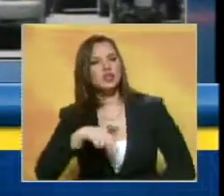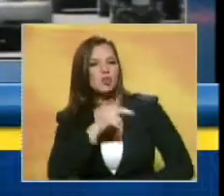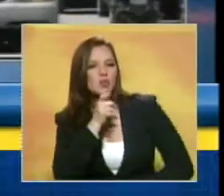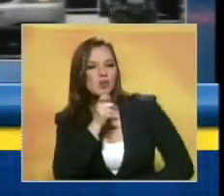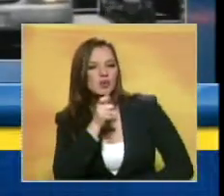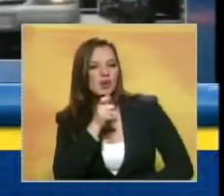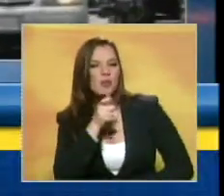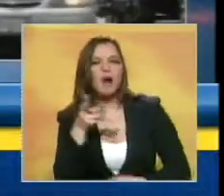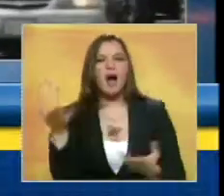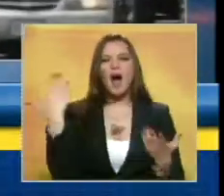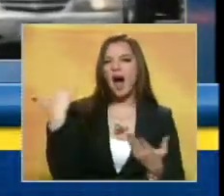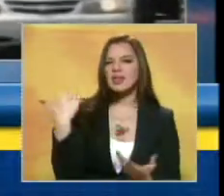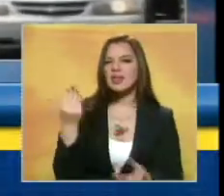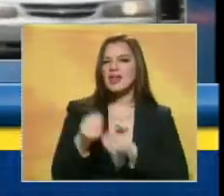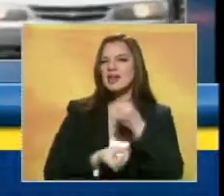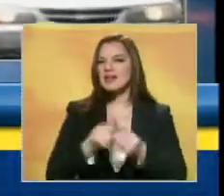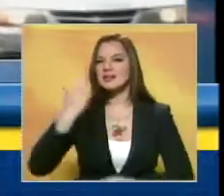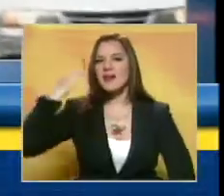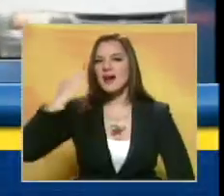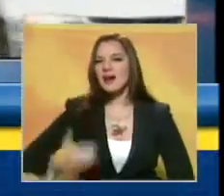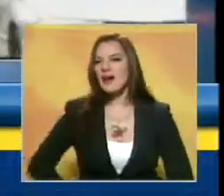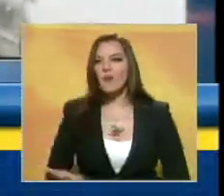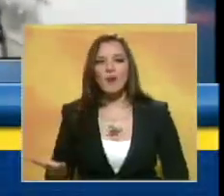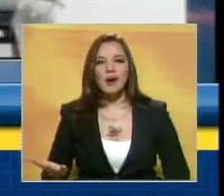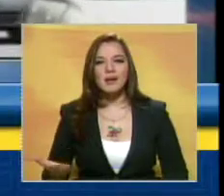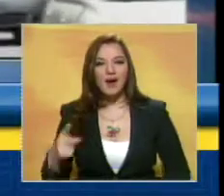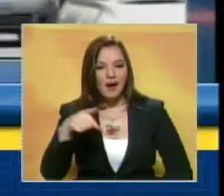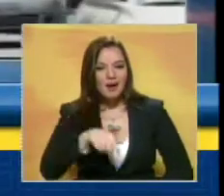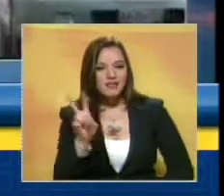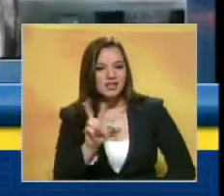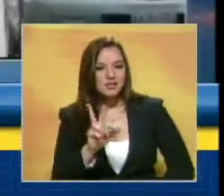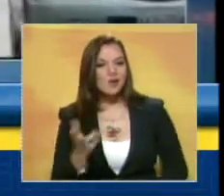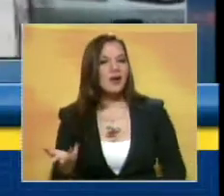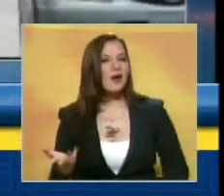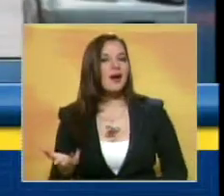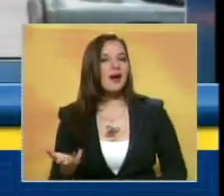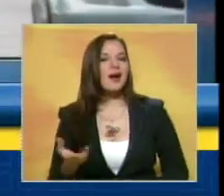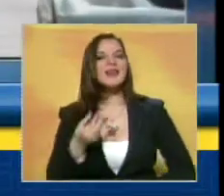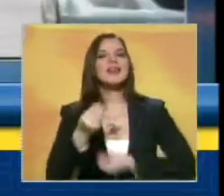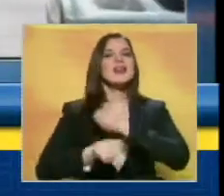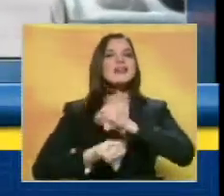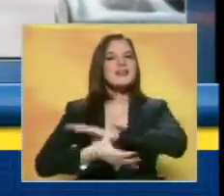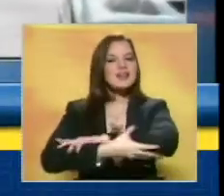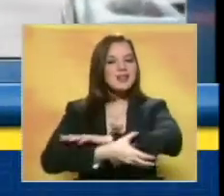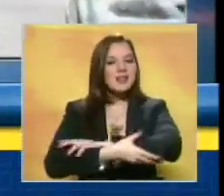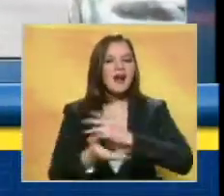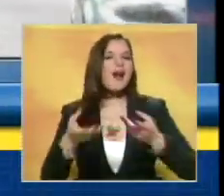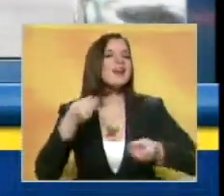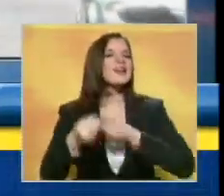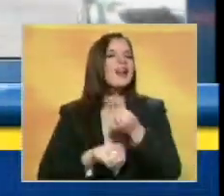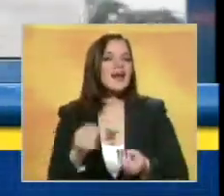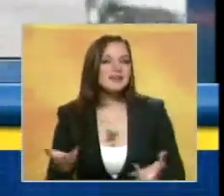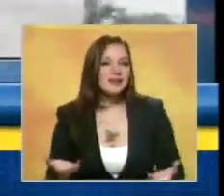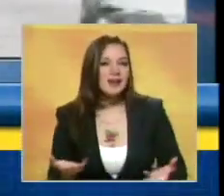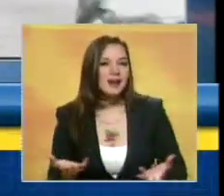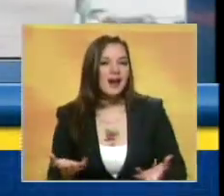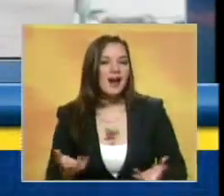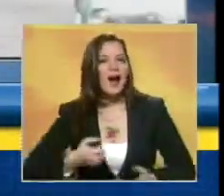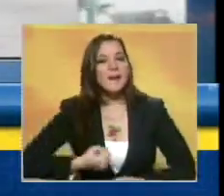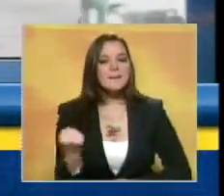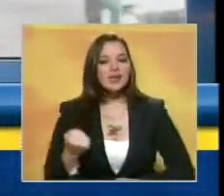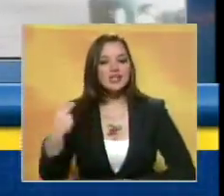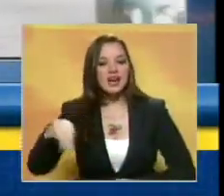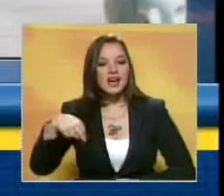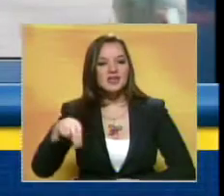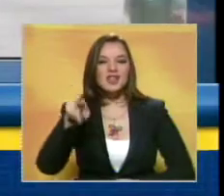¿qué hacían las fuerzas, la Guardia Nacional de Venezuela, qué hacían la CENIAT, qué hacía la DIAN y qué hacía la Policía